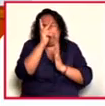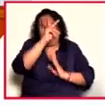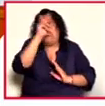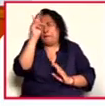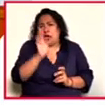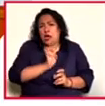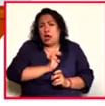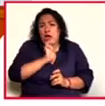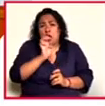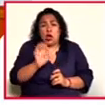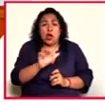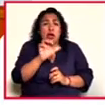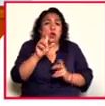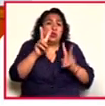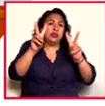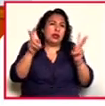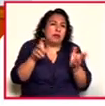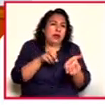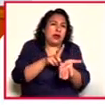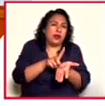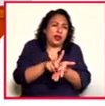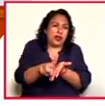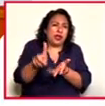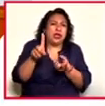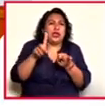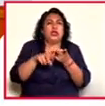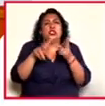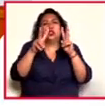tema de los derechos y el tema de la tierra.